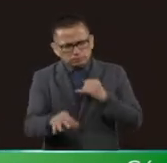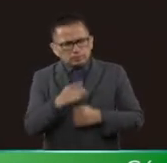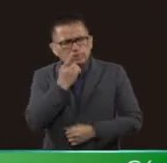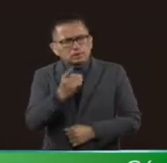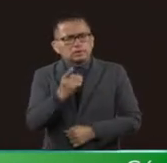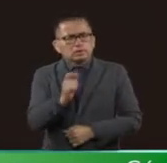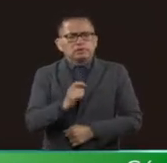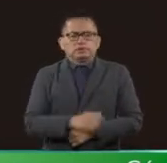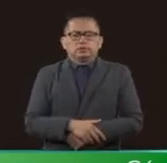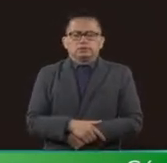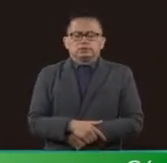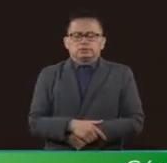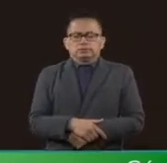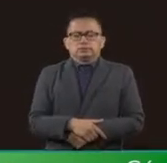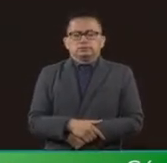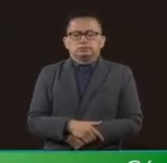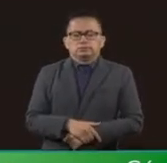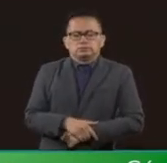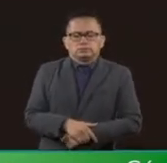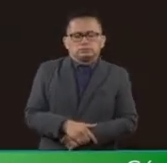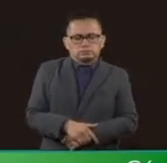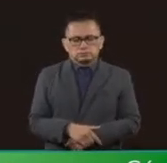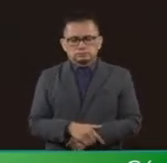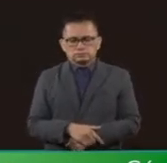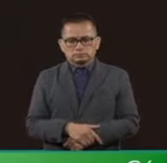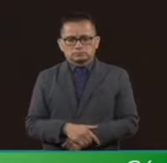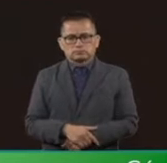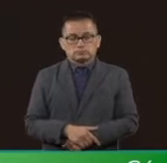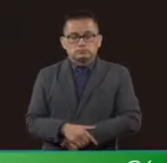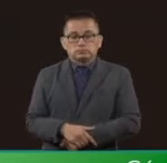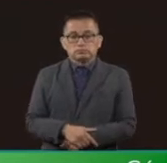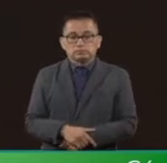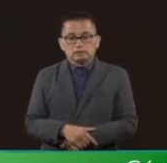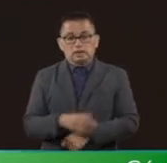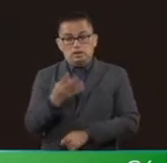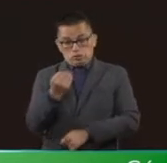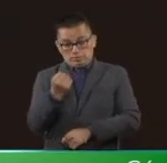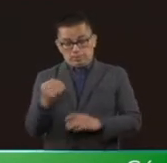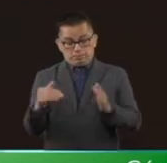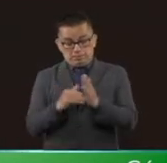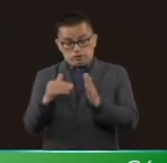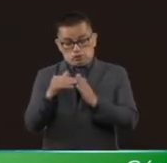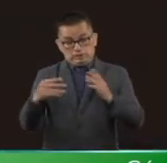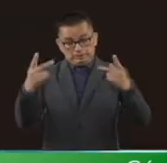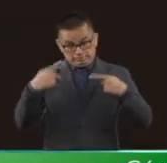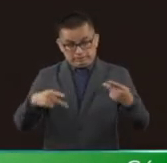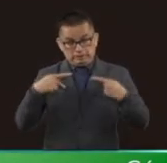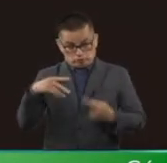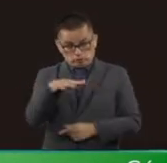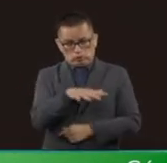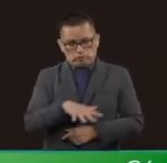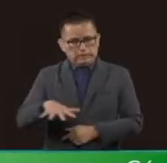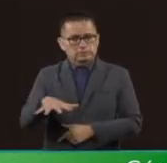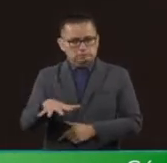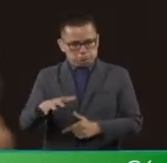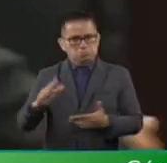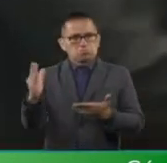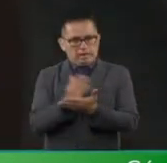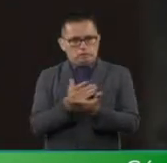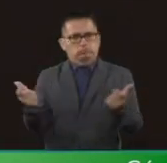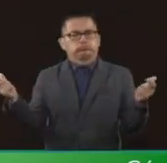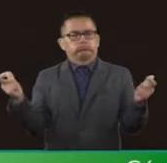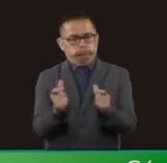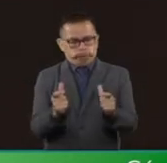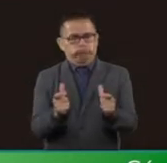que estos 9 millones de personas que han salido de la pobreza tiene que ser